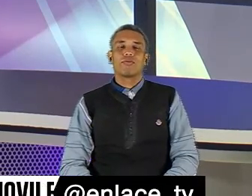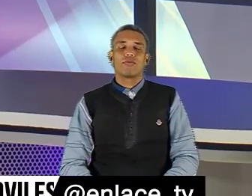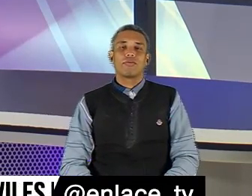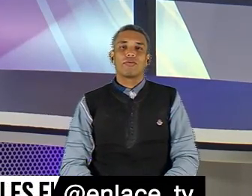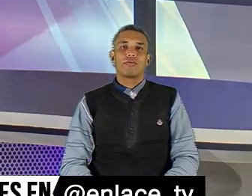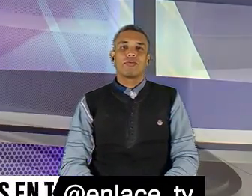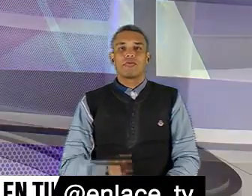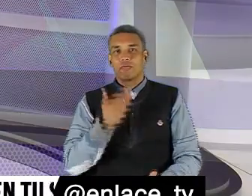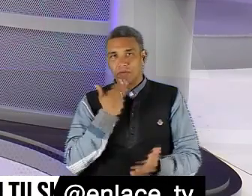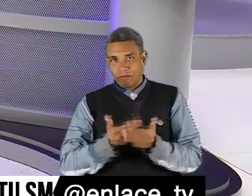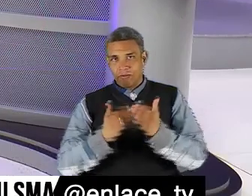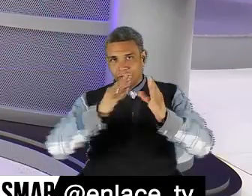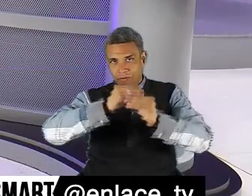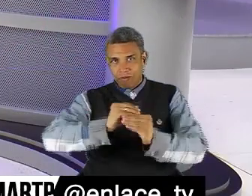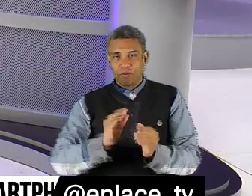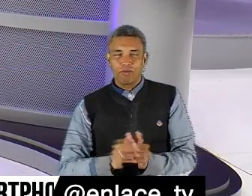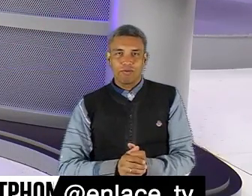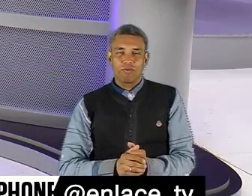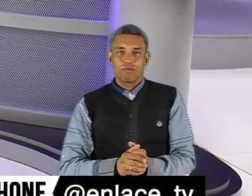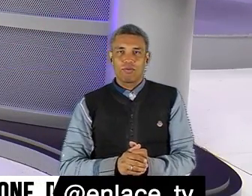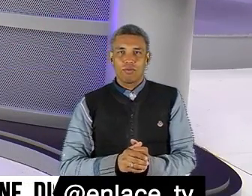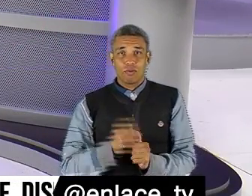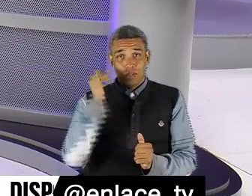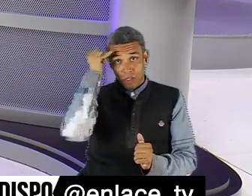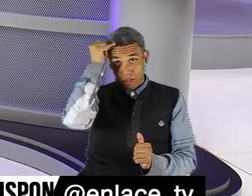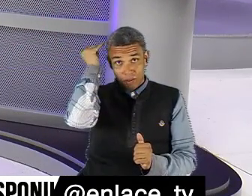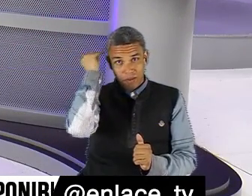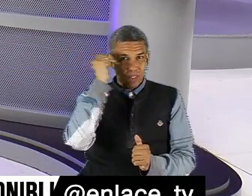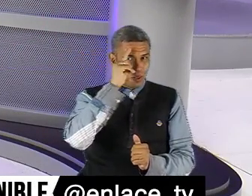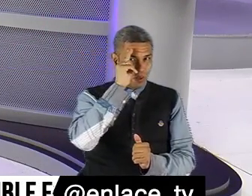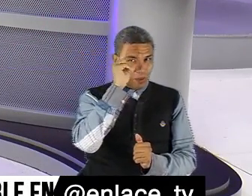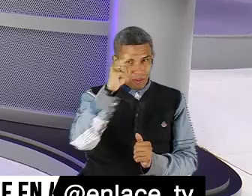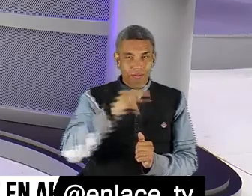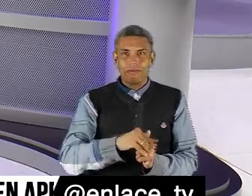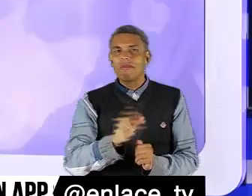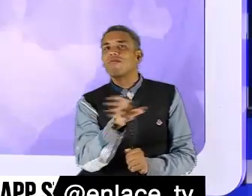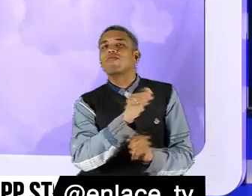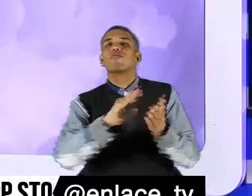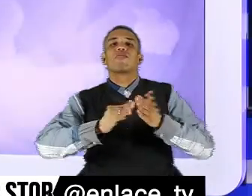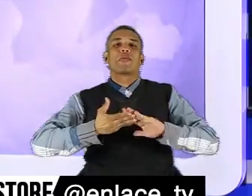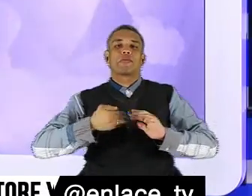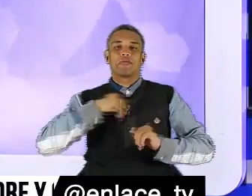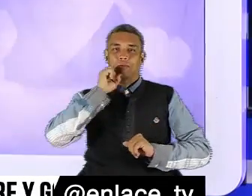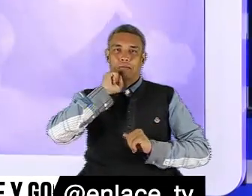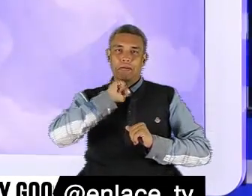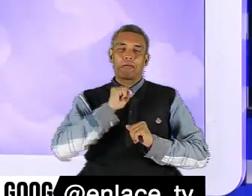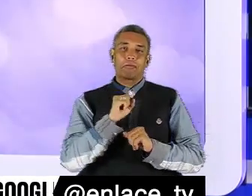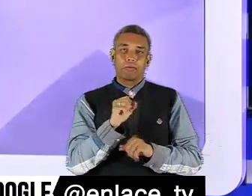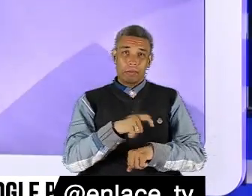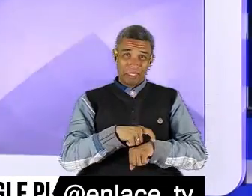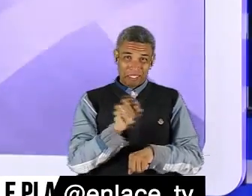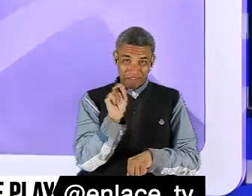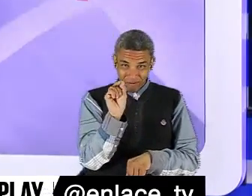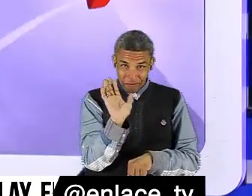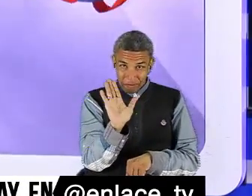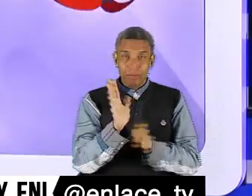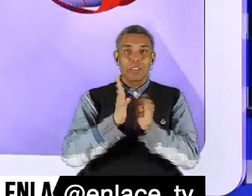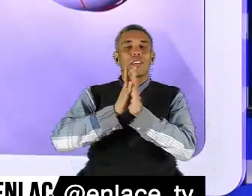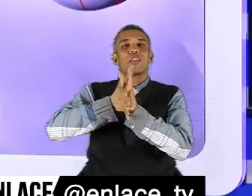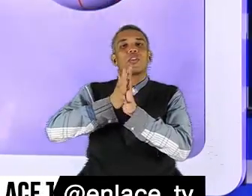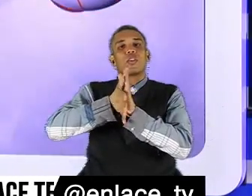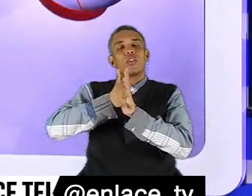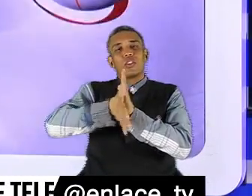Pocho, buenas noches y bienvenido. Hola, Janet, ¿qué tal? Saludo para usted, para todos los televidentes. En minutos hablaremos de la